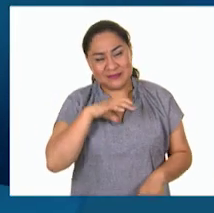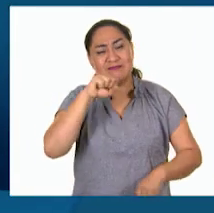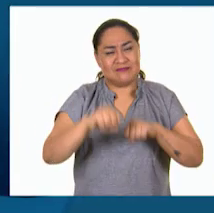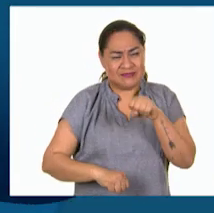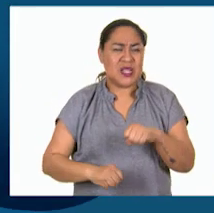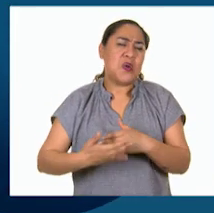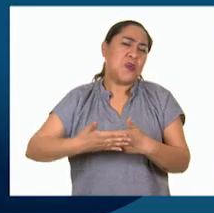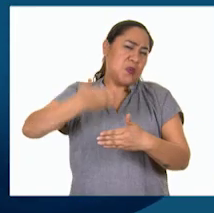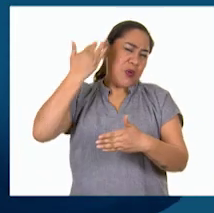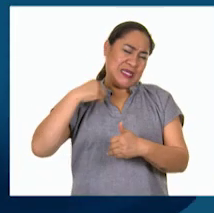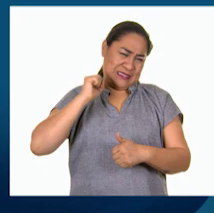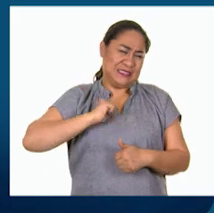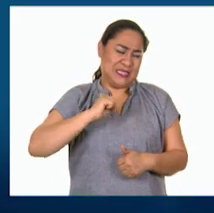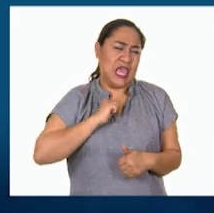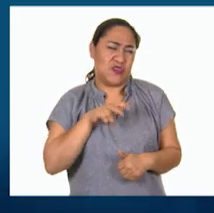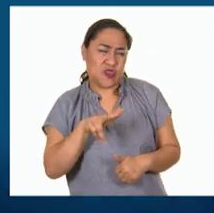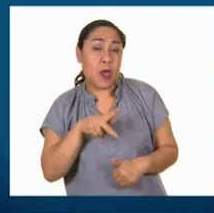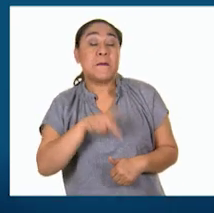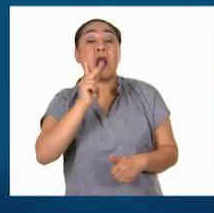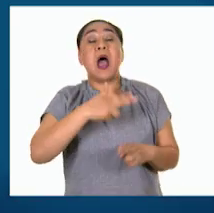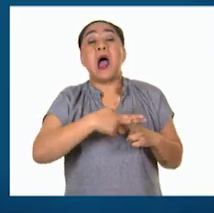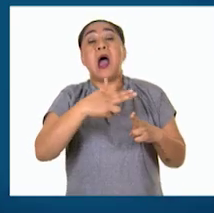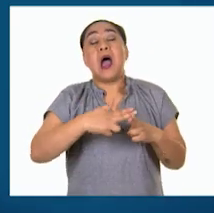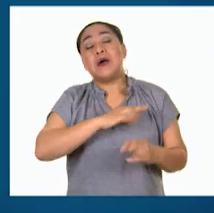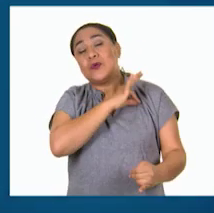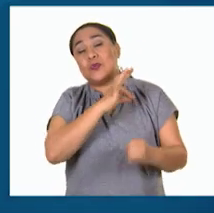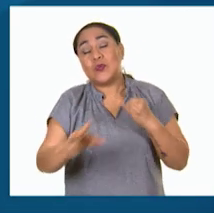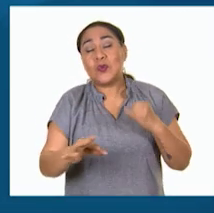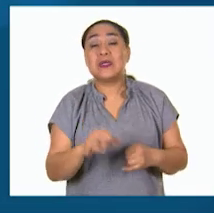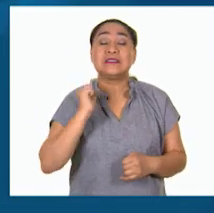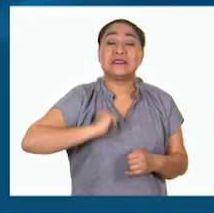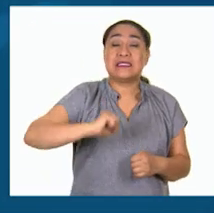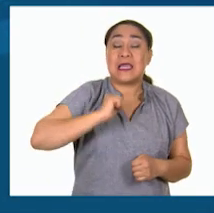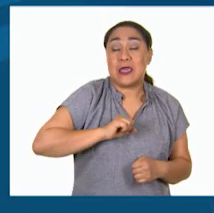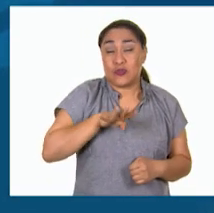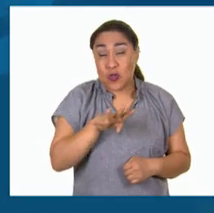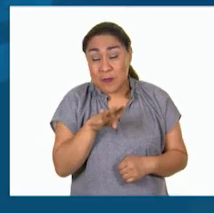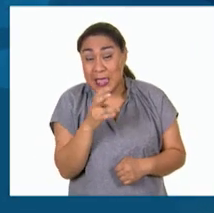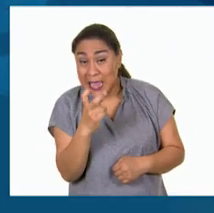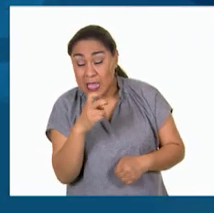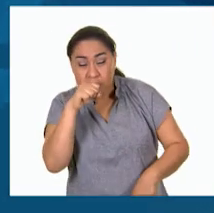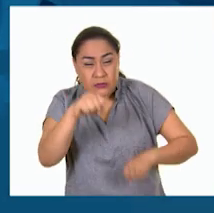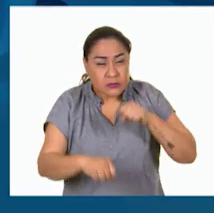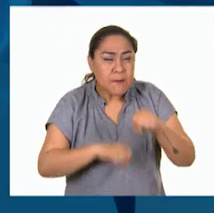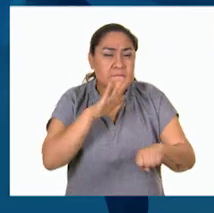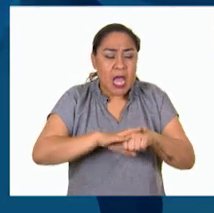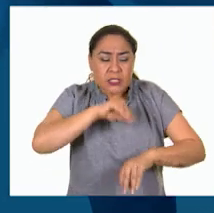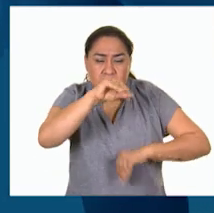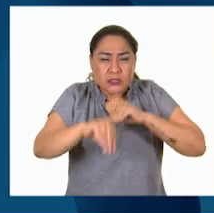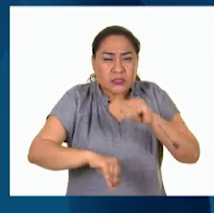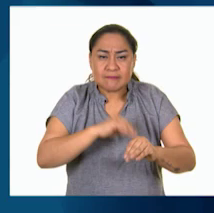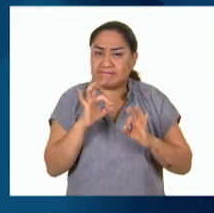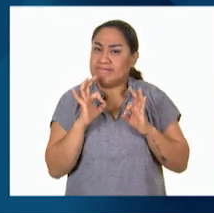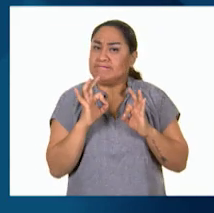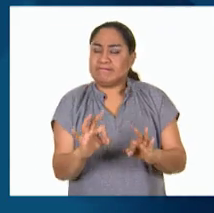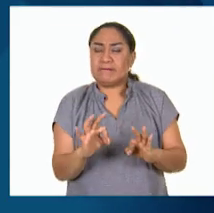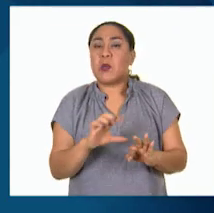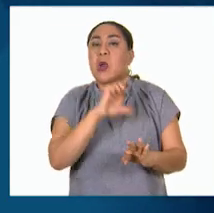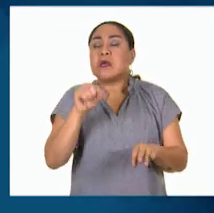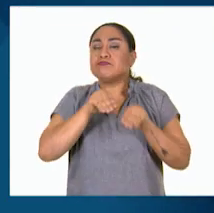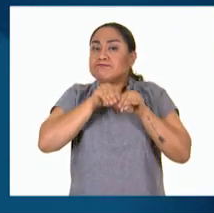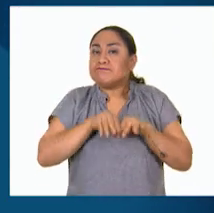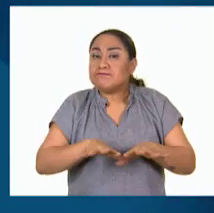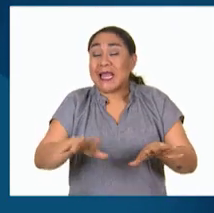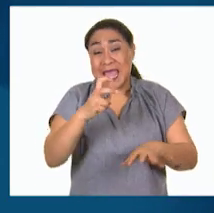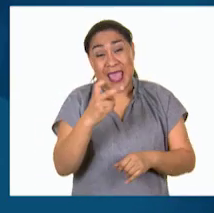desde el siglo XVIII, fue hasta el último tercio del siglo XIX cuando la bicicleta se perfeccionó y se popularizó, de tal forma